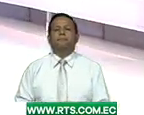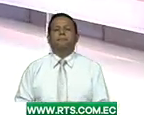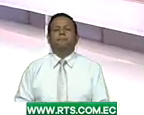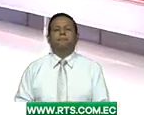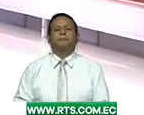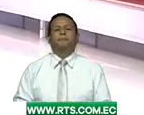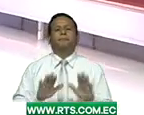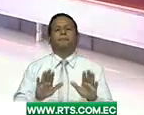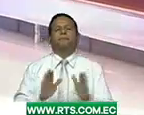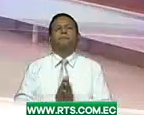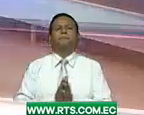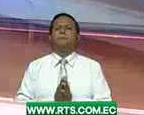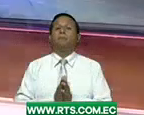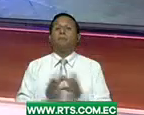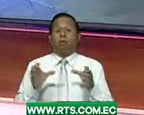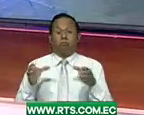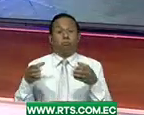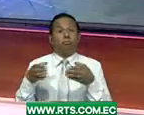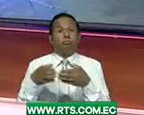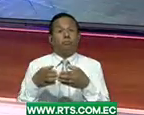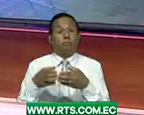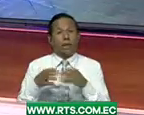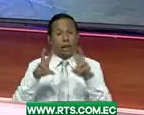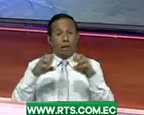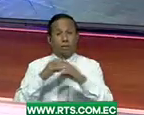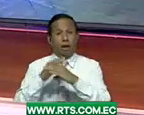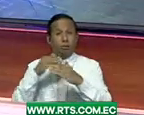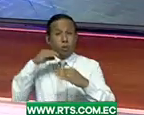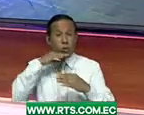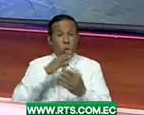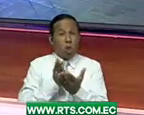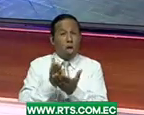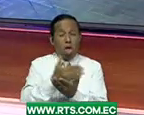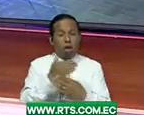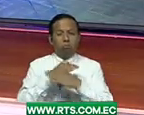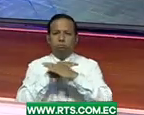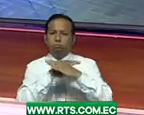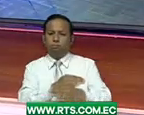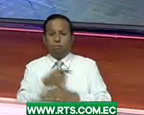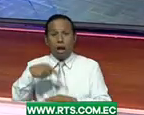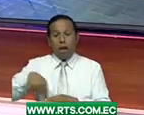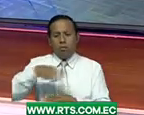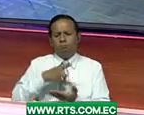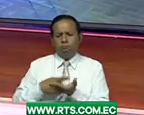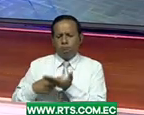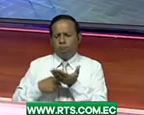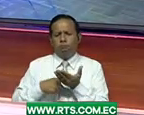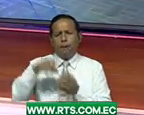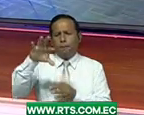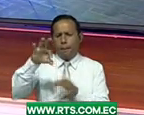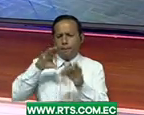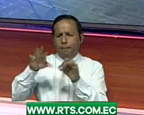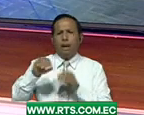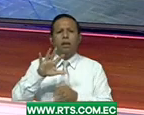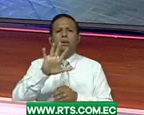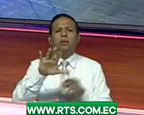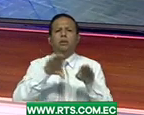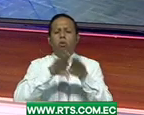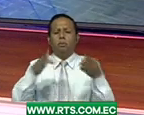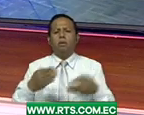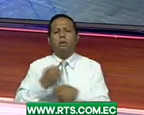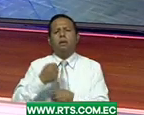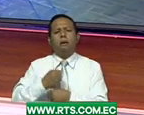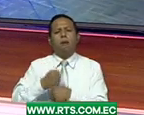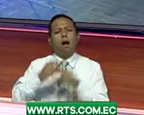Y continuamos, el Comité Anticorrupción resolvió reformar 5 mesas de trabajo, en una de las cuales se proponen reformas al Código Integral